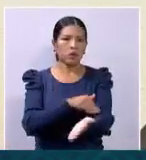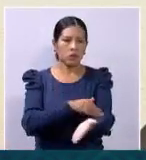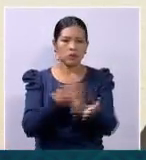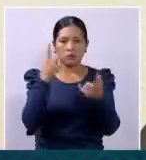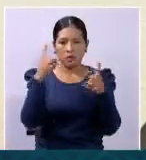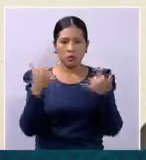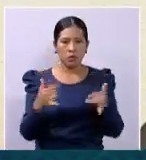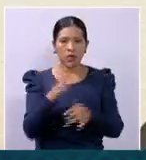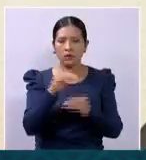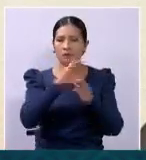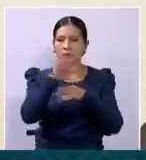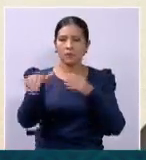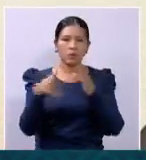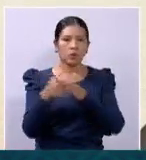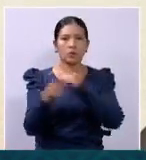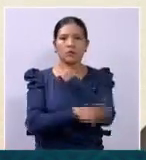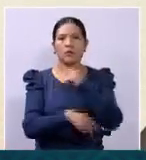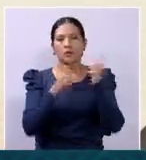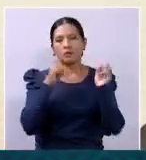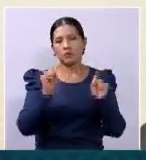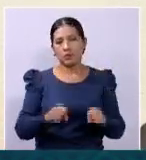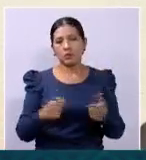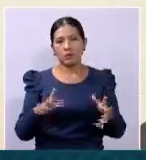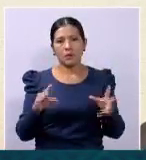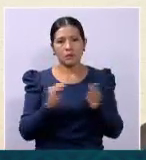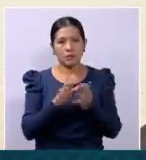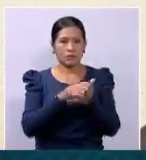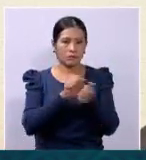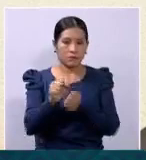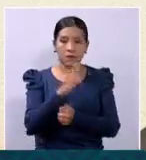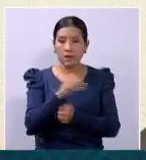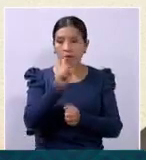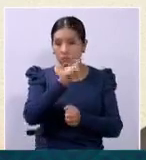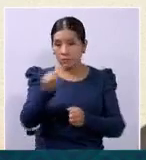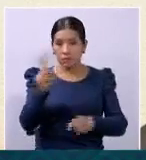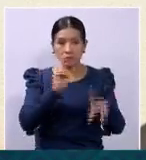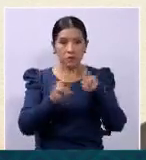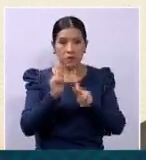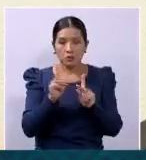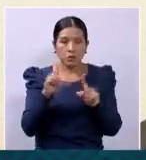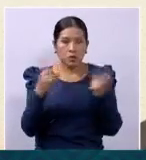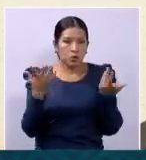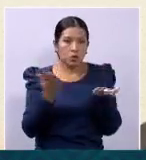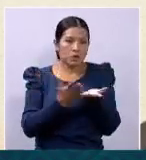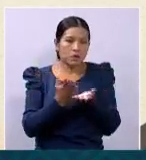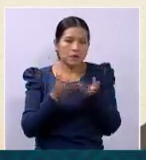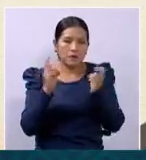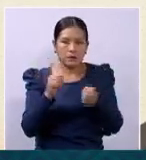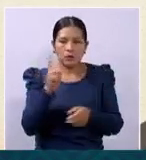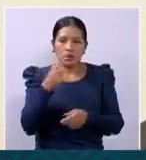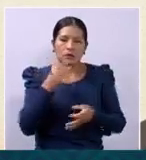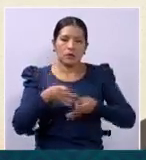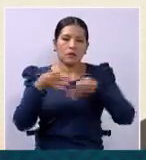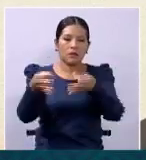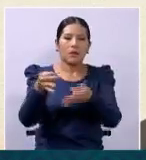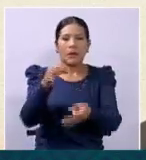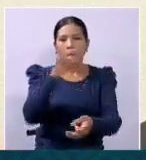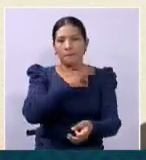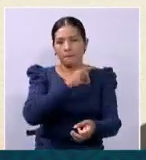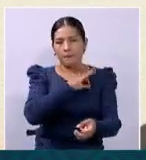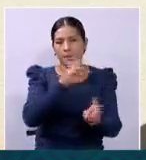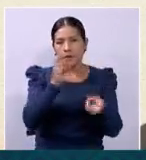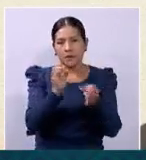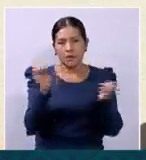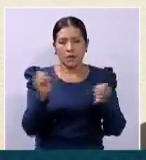pueden beneficiar a todo el país, y lamentablemente a ellos no les interesa eso, les interesa simplemente dilatar, perjudicar. ¿A costa de qué? ¿A costa